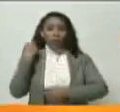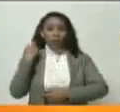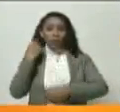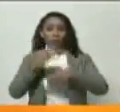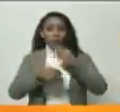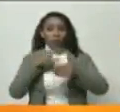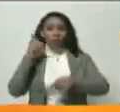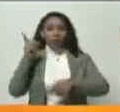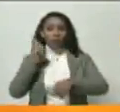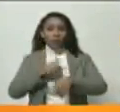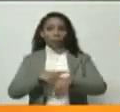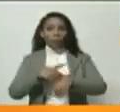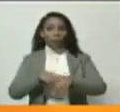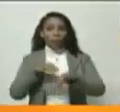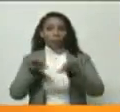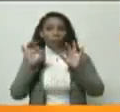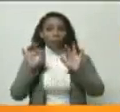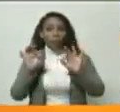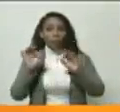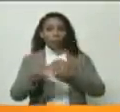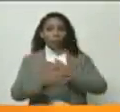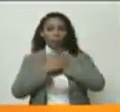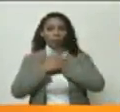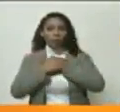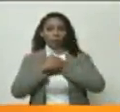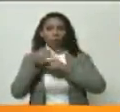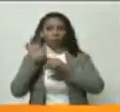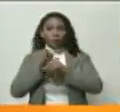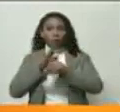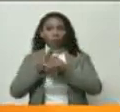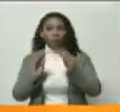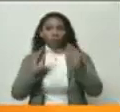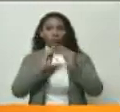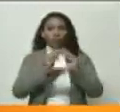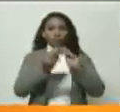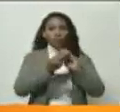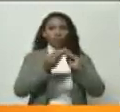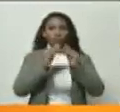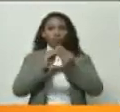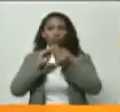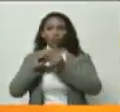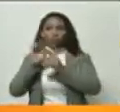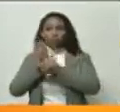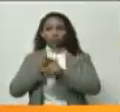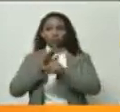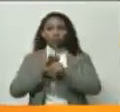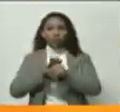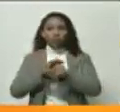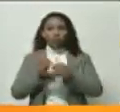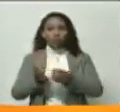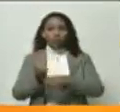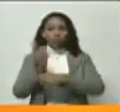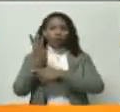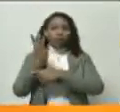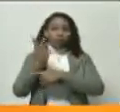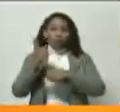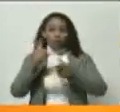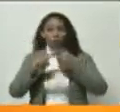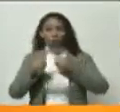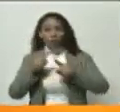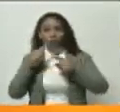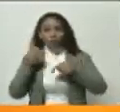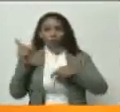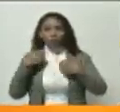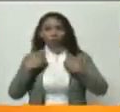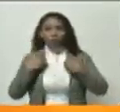ese momento especial de abrazos, de caricias, de besos, de ternura, de globos, de flores. Eso fue lo que se